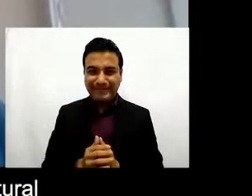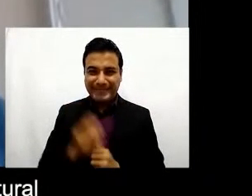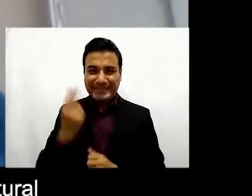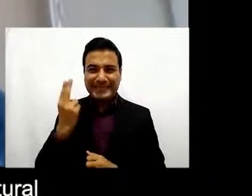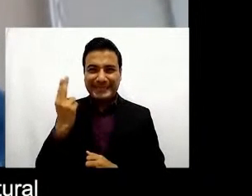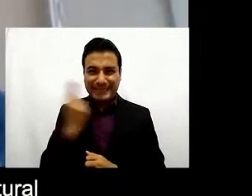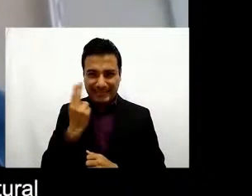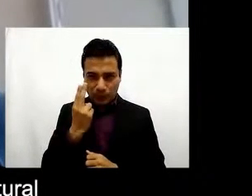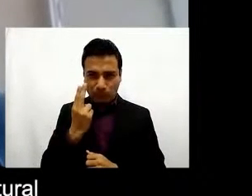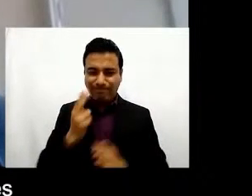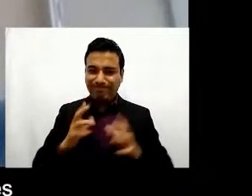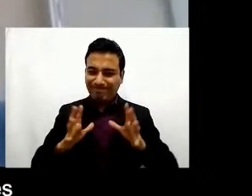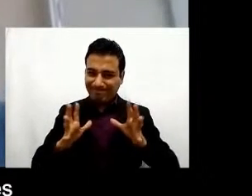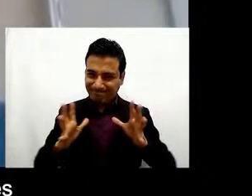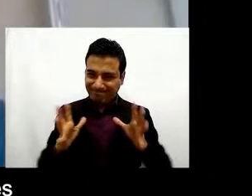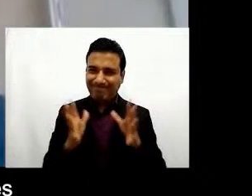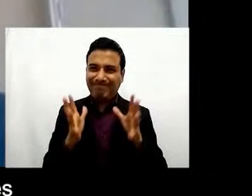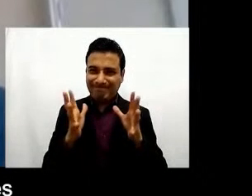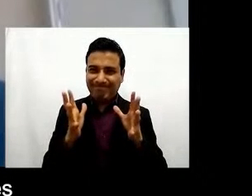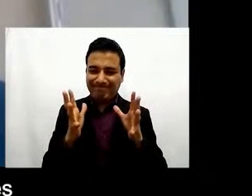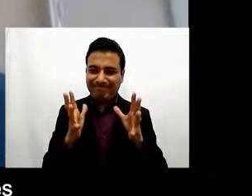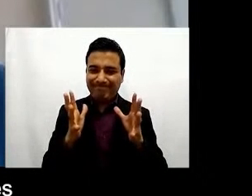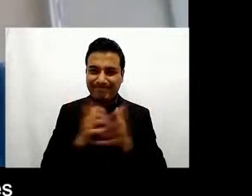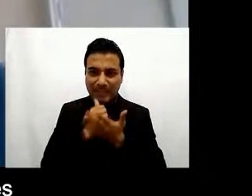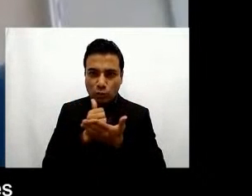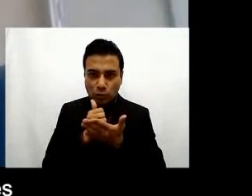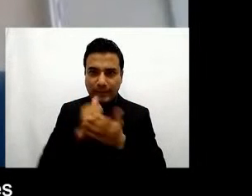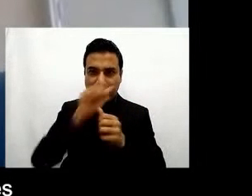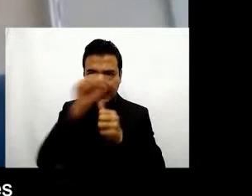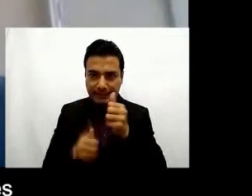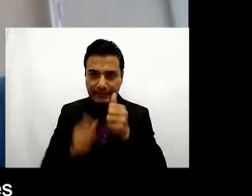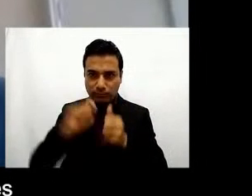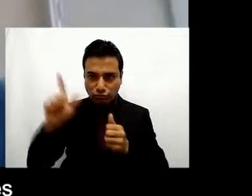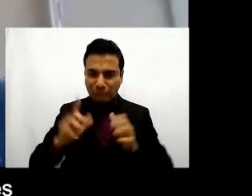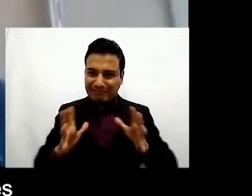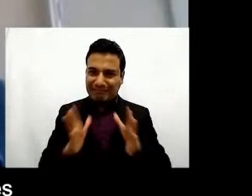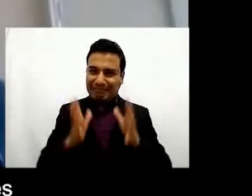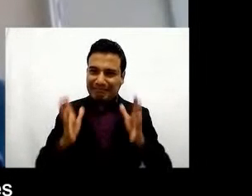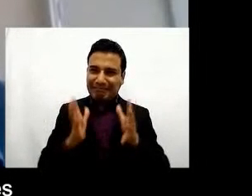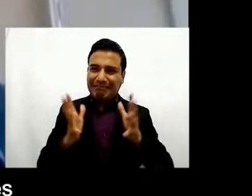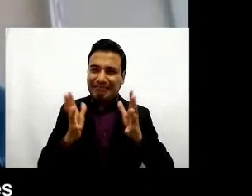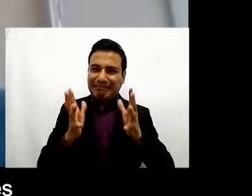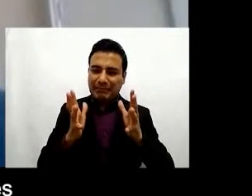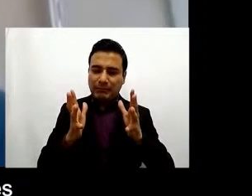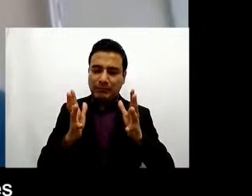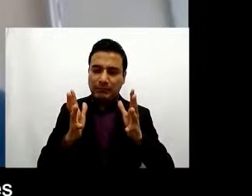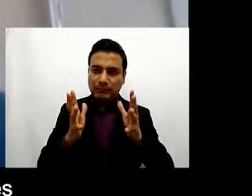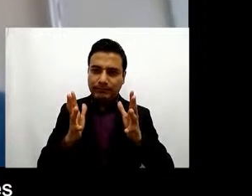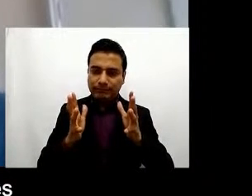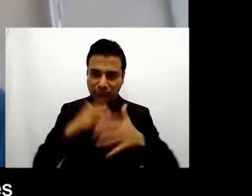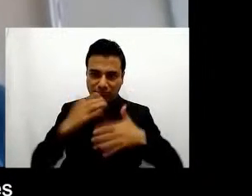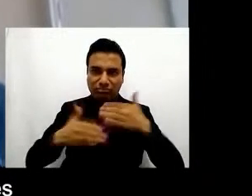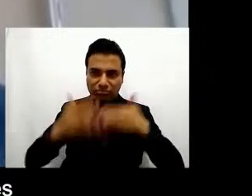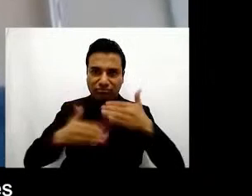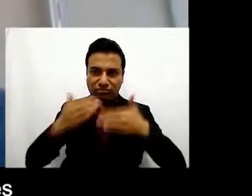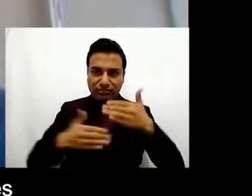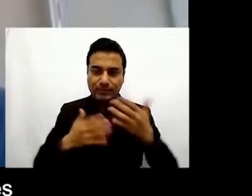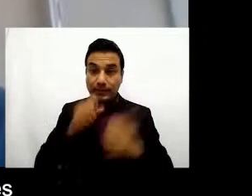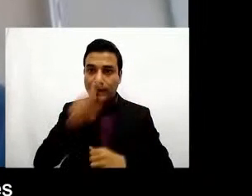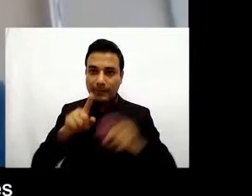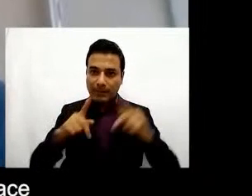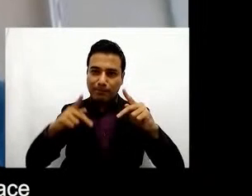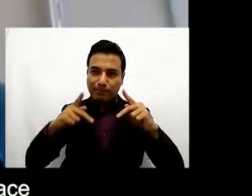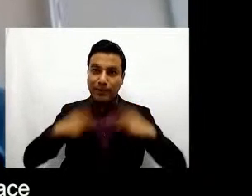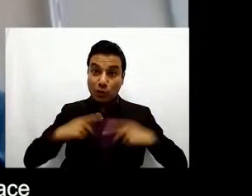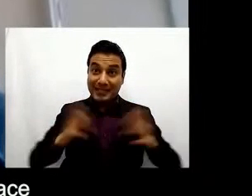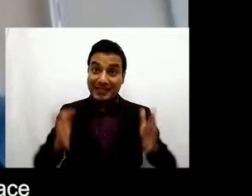de promover y ayudar a los artistas y a los promotores culturales, valga la redundancia, promover a los